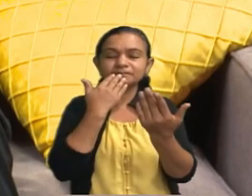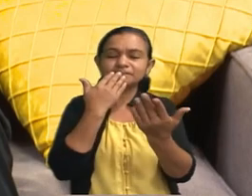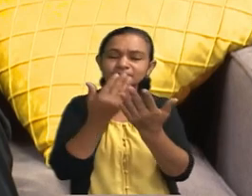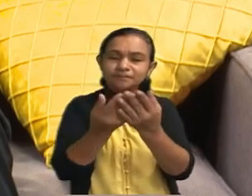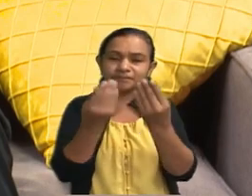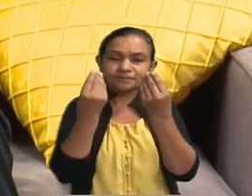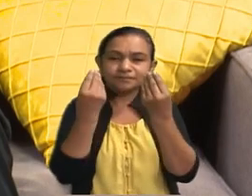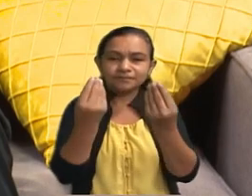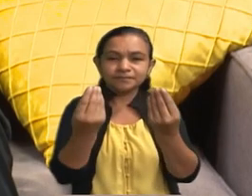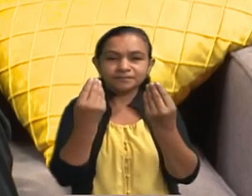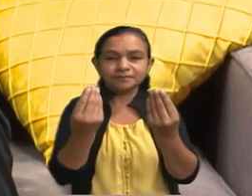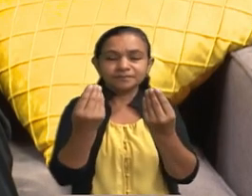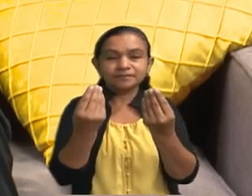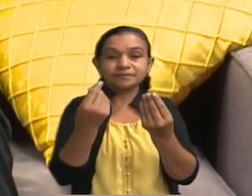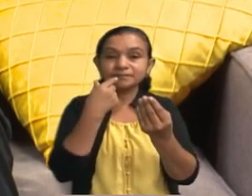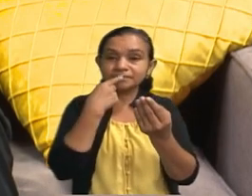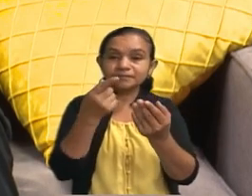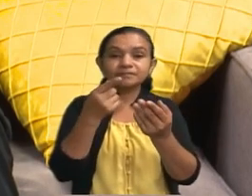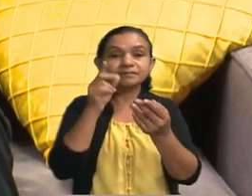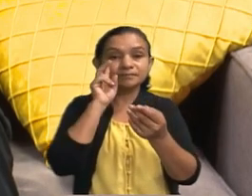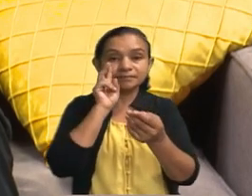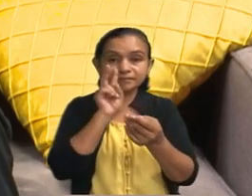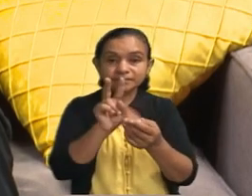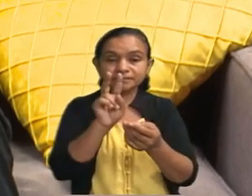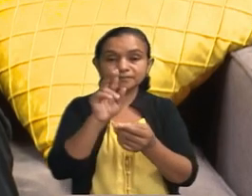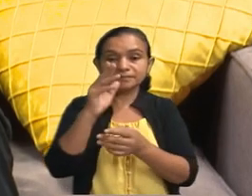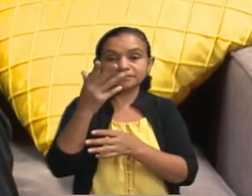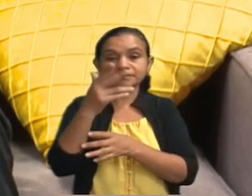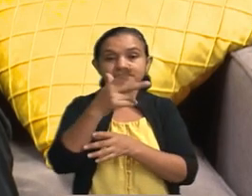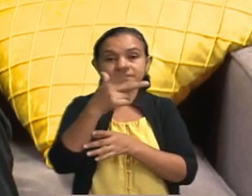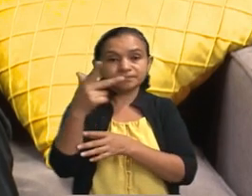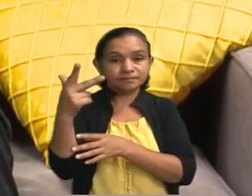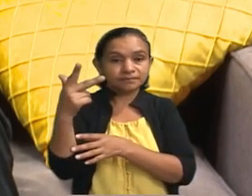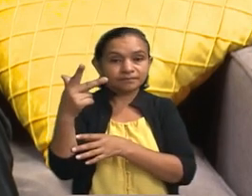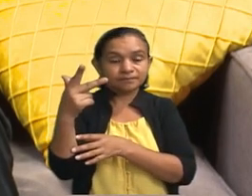nos haya acompañado. Le invitamos a que se quede en fiel sintonía del canal